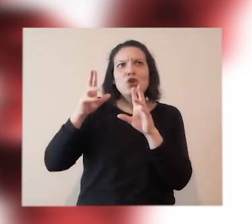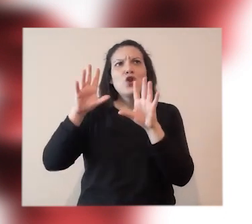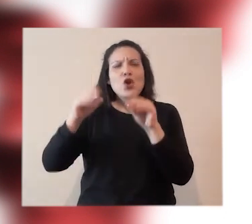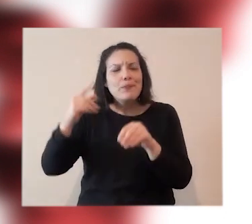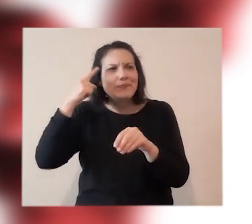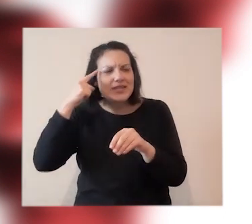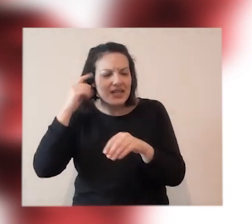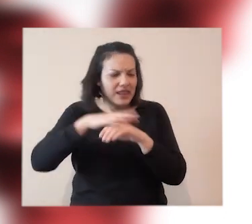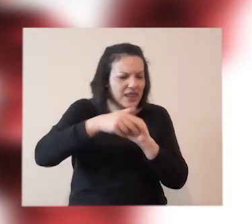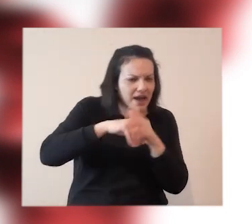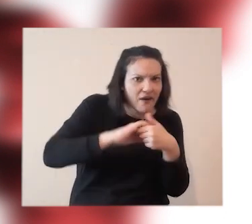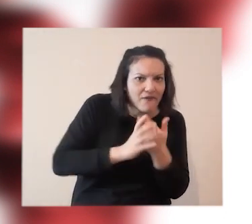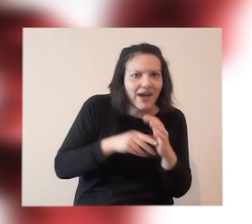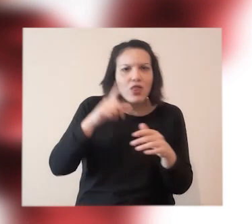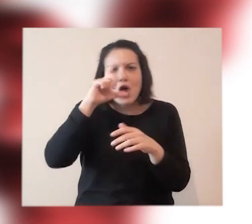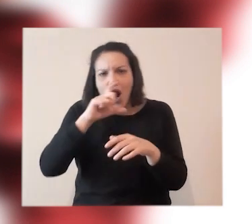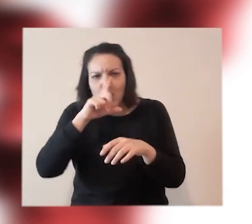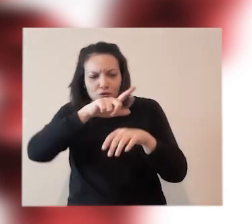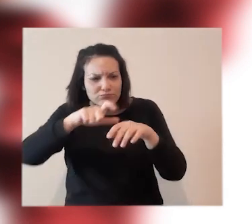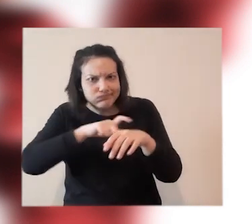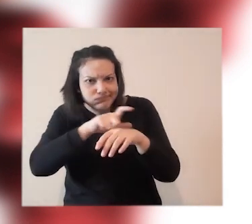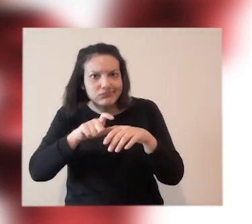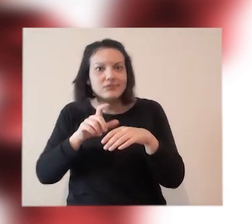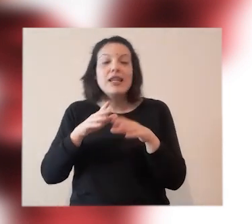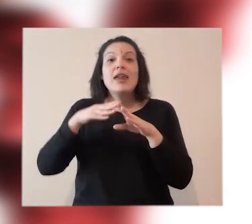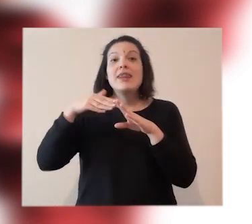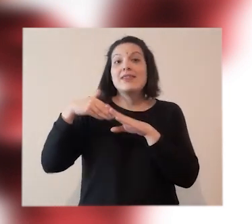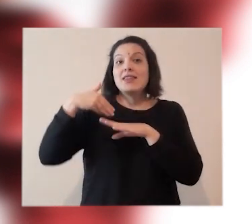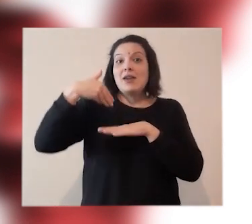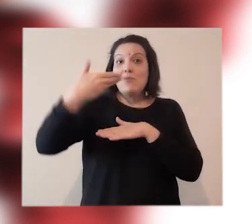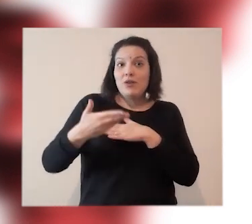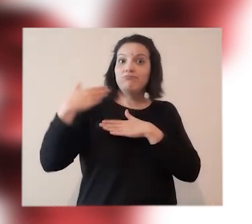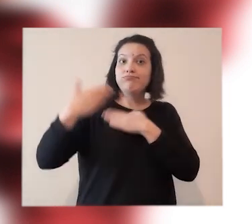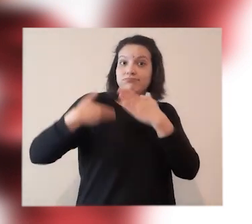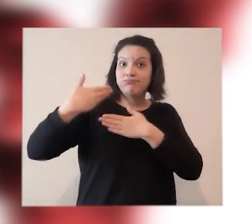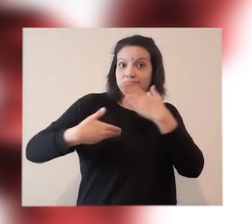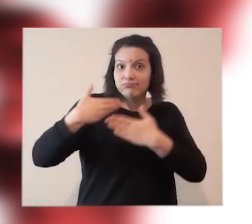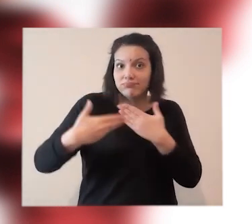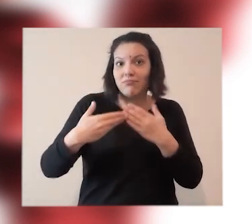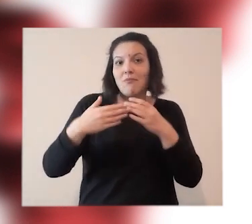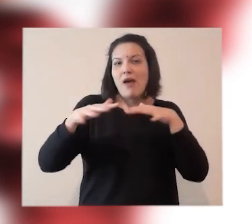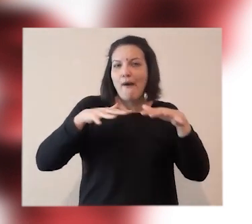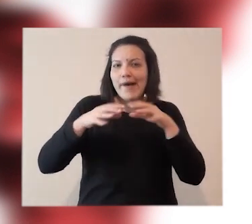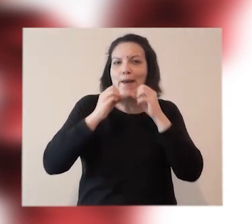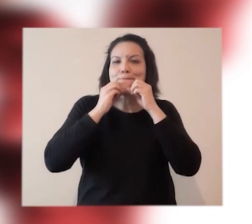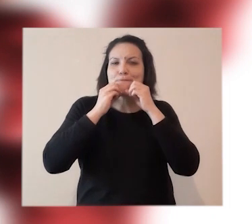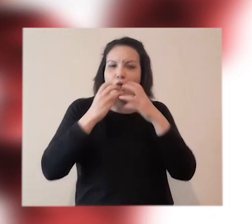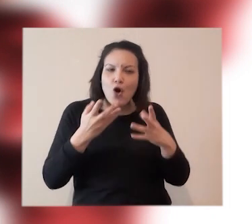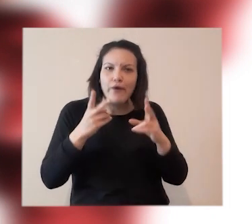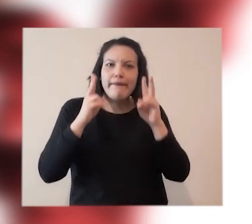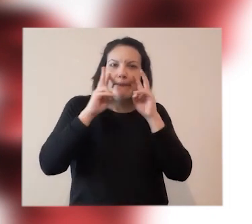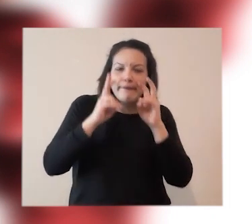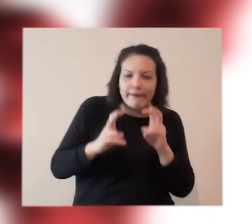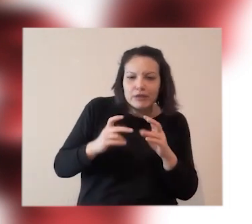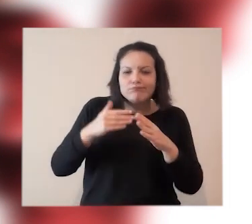uso del alcohol, pero posteriormente, cuando las acciones se fueron mejorando y se fueron revisando y se encontró